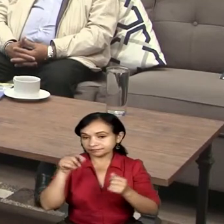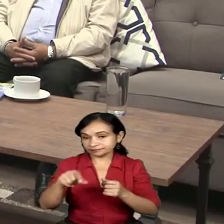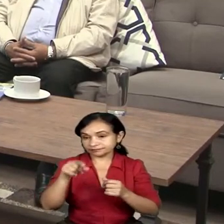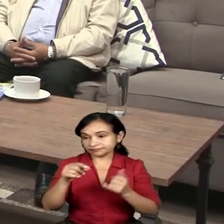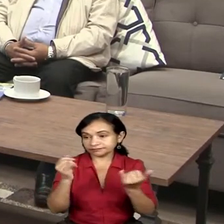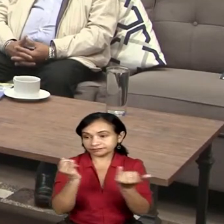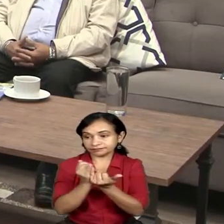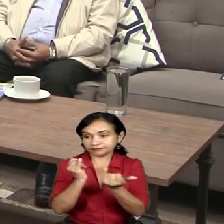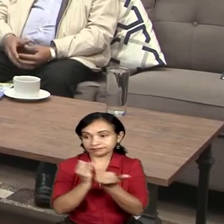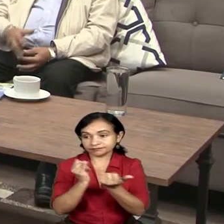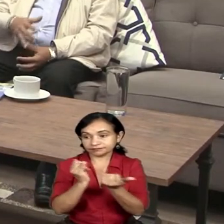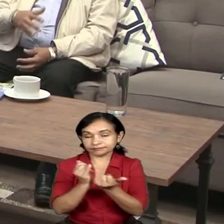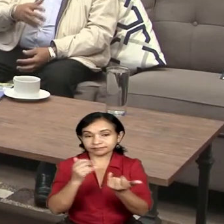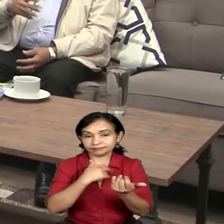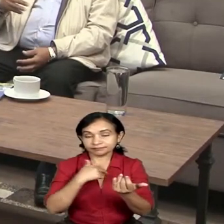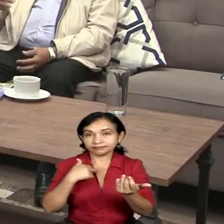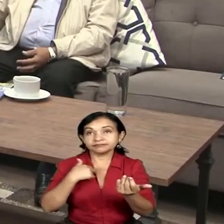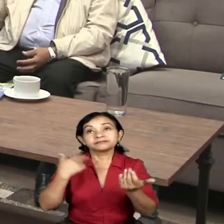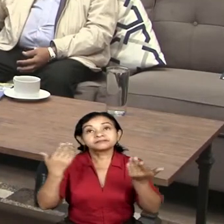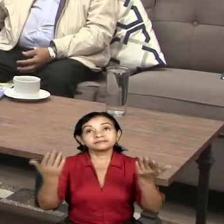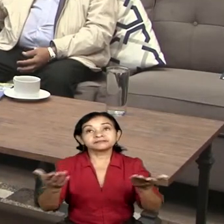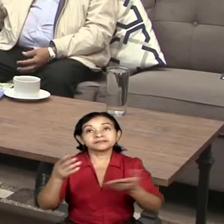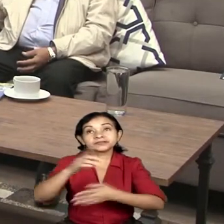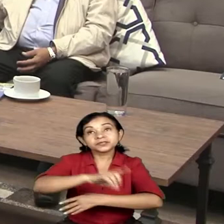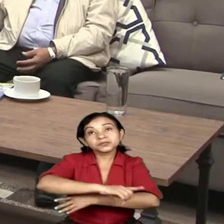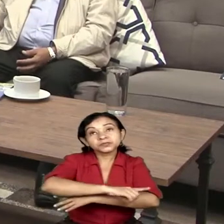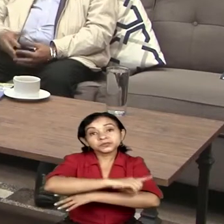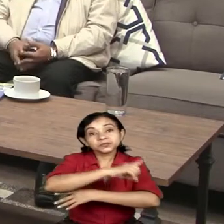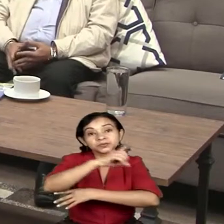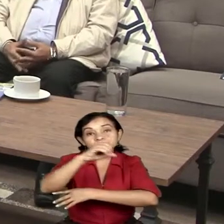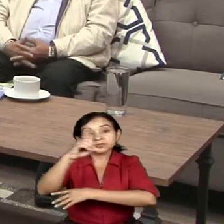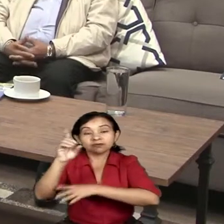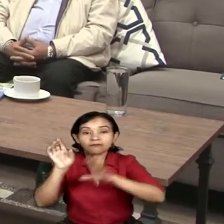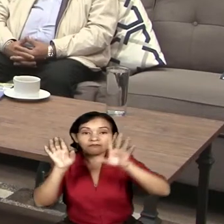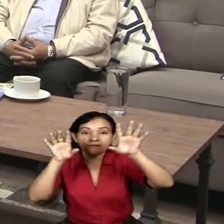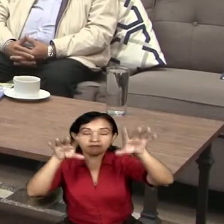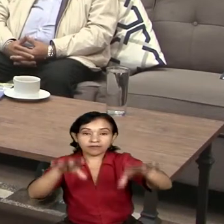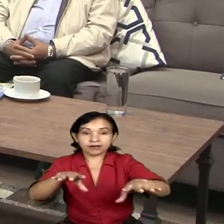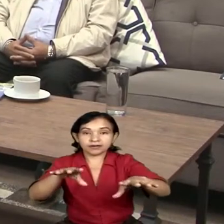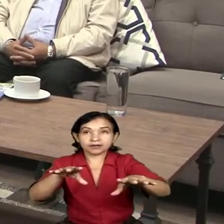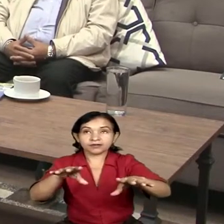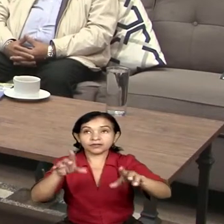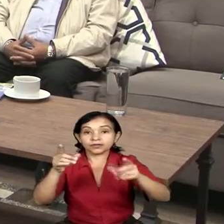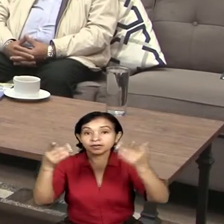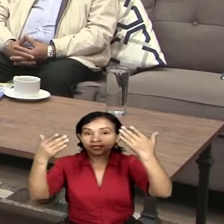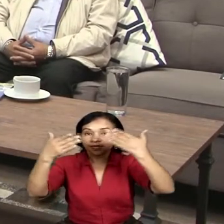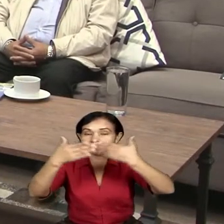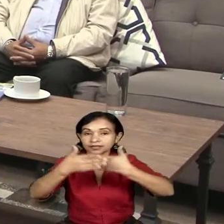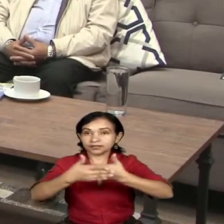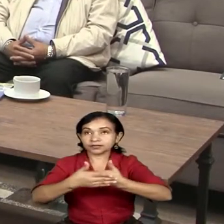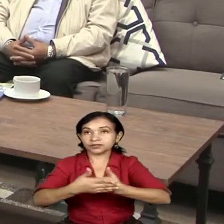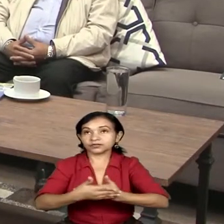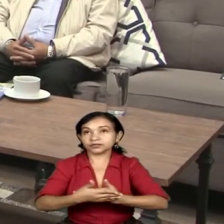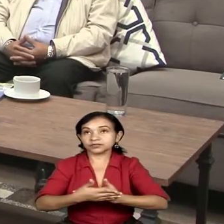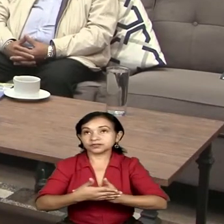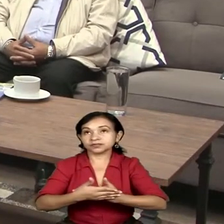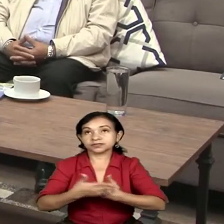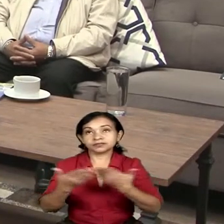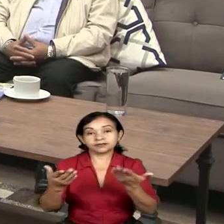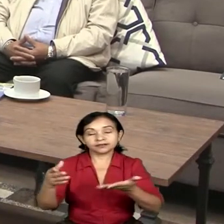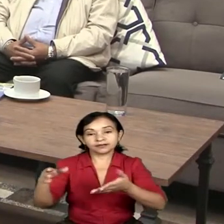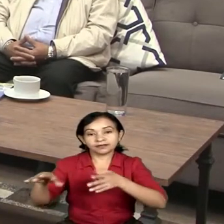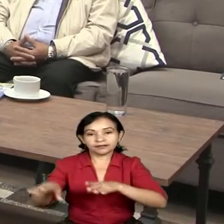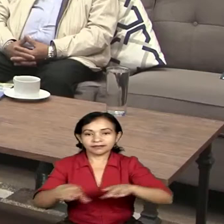él ya ha pasado todo un día en León y en la noche pues está en la